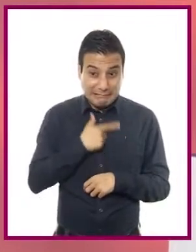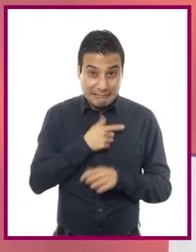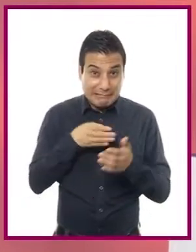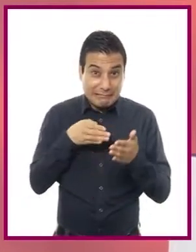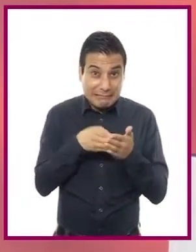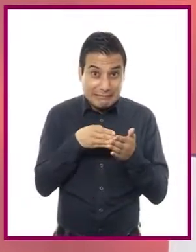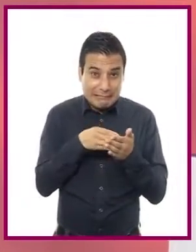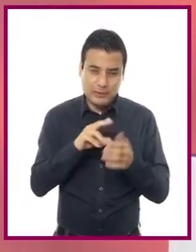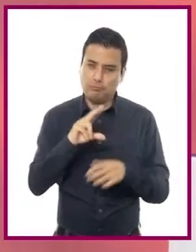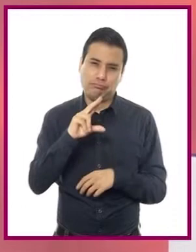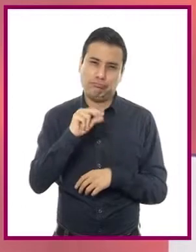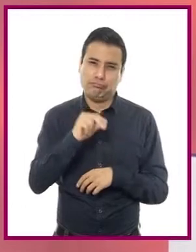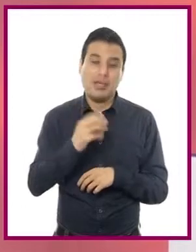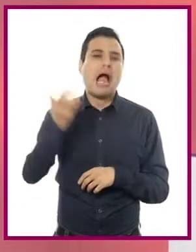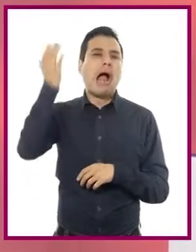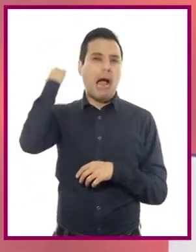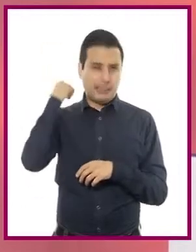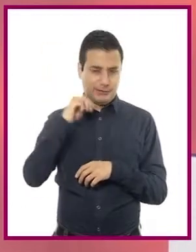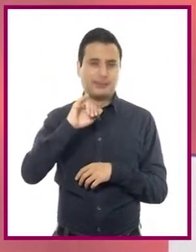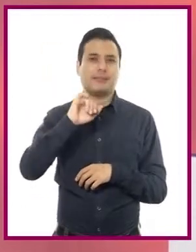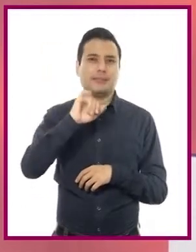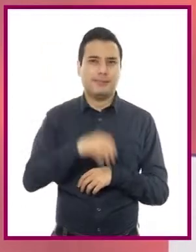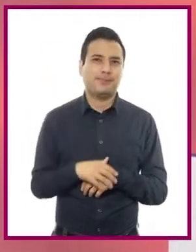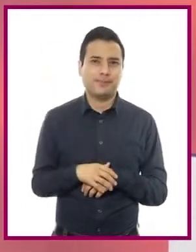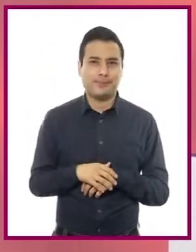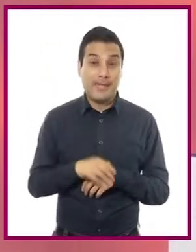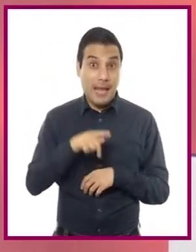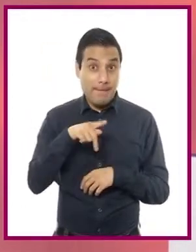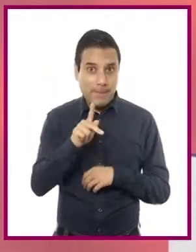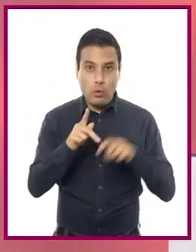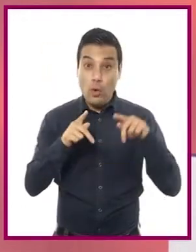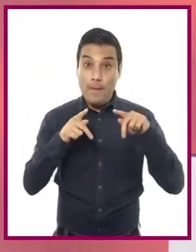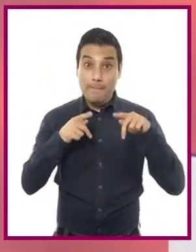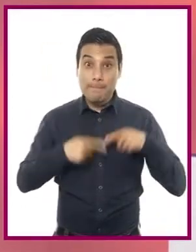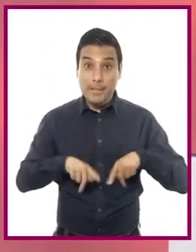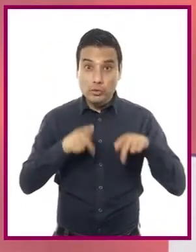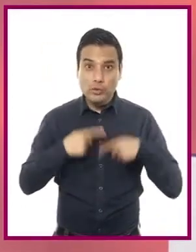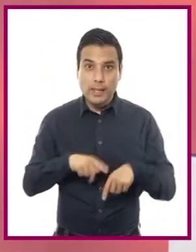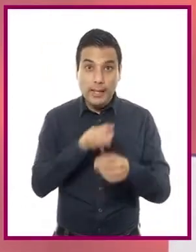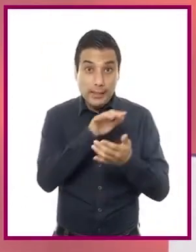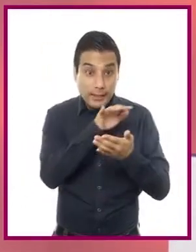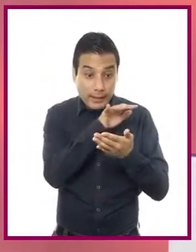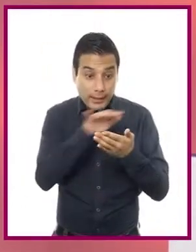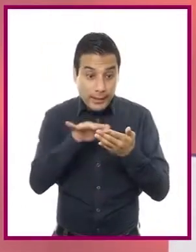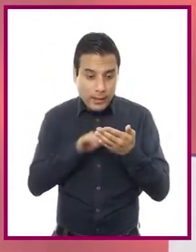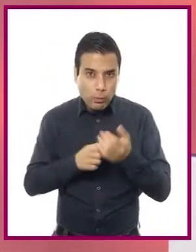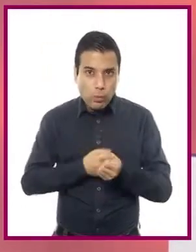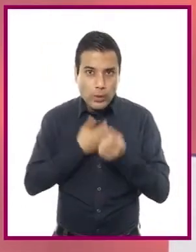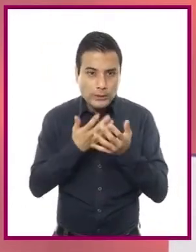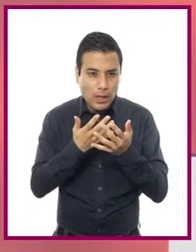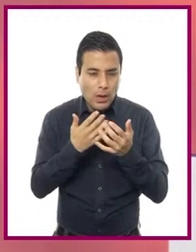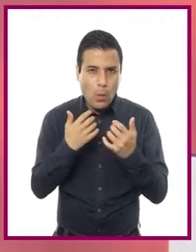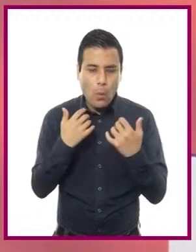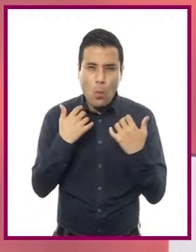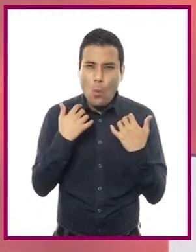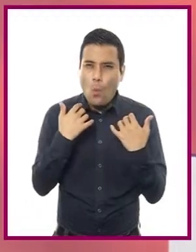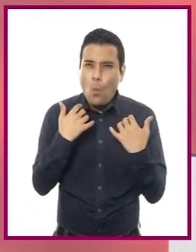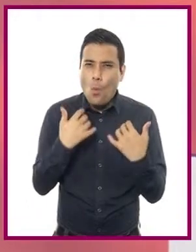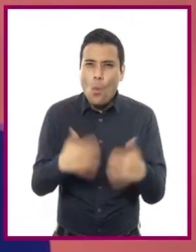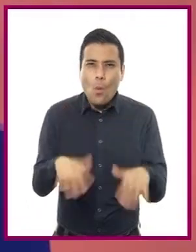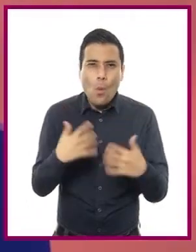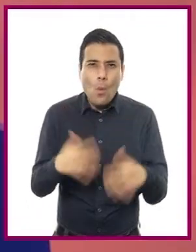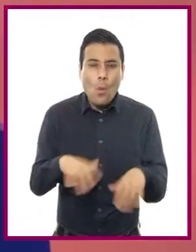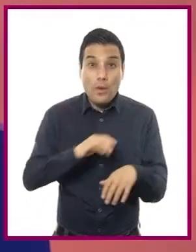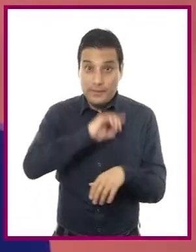en otras épocas, en cuanto una persona descubre el poder que tienen las palabras, puede empezar a